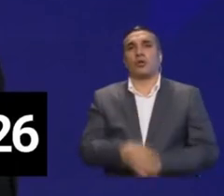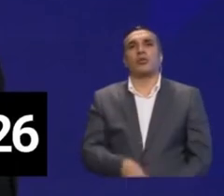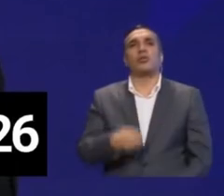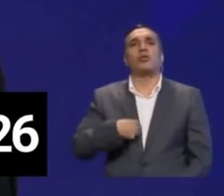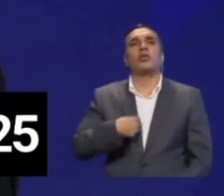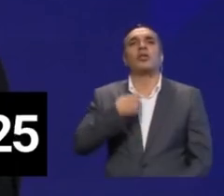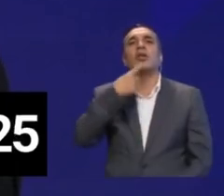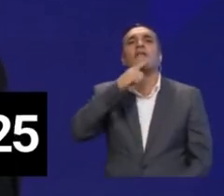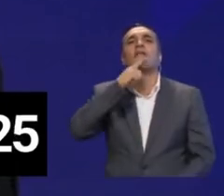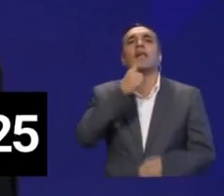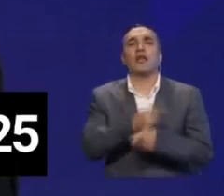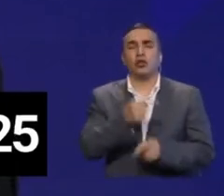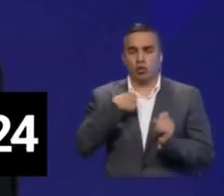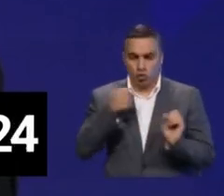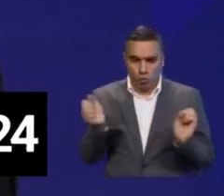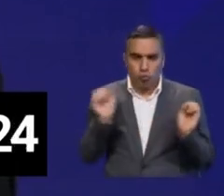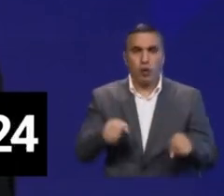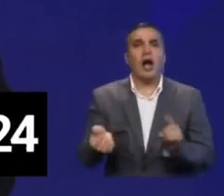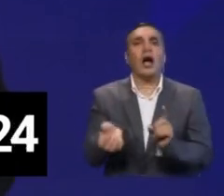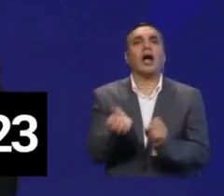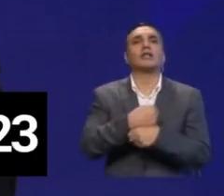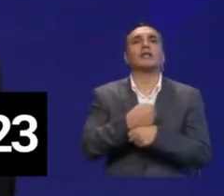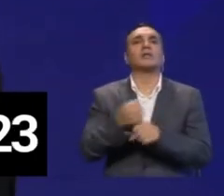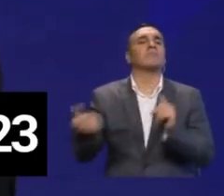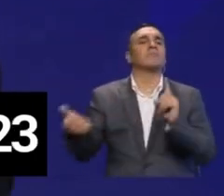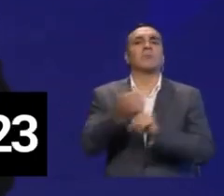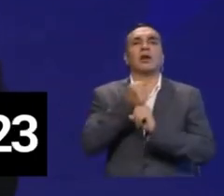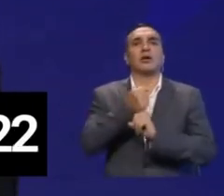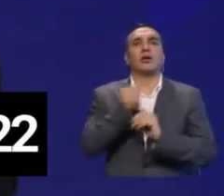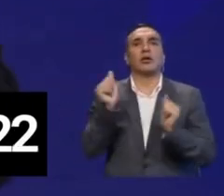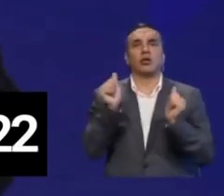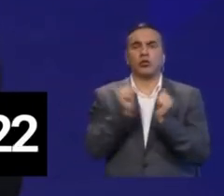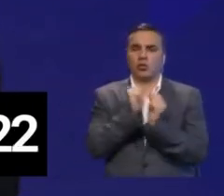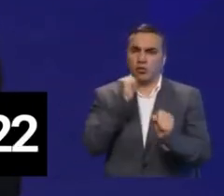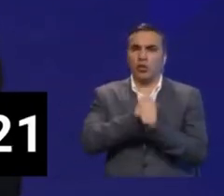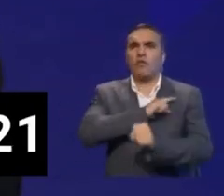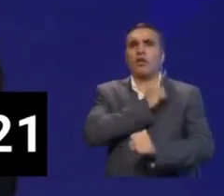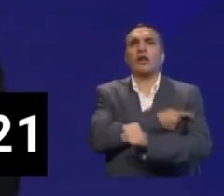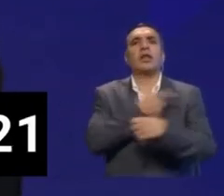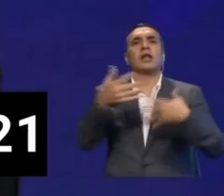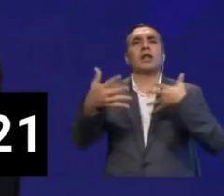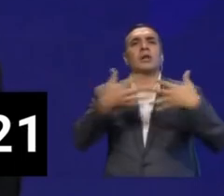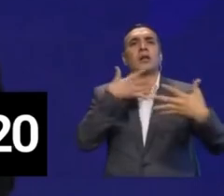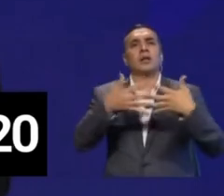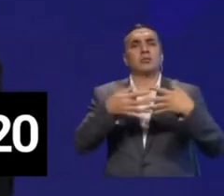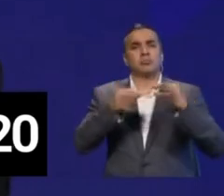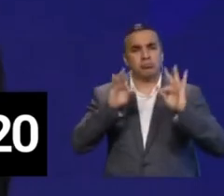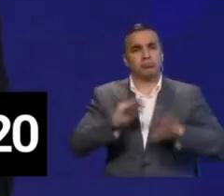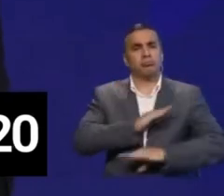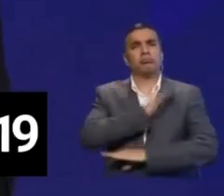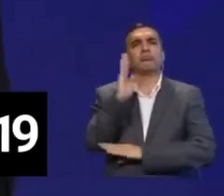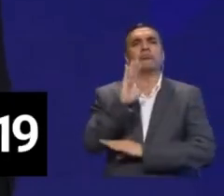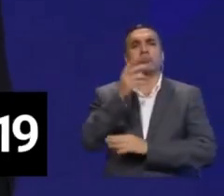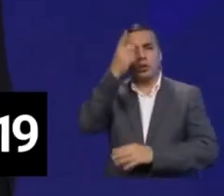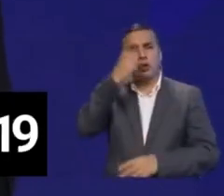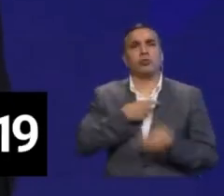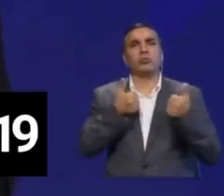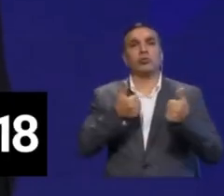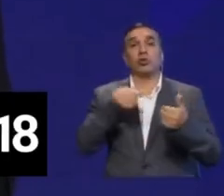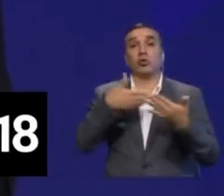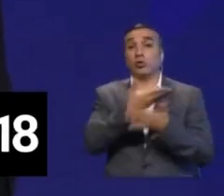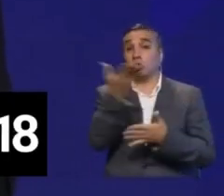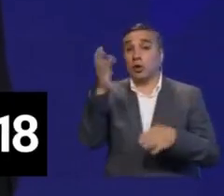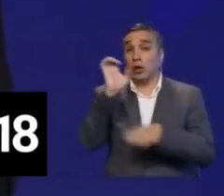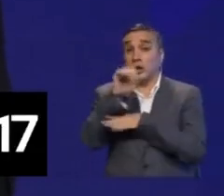la verdad y lo haré. Lo haré con profunda devoción, honestidad, transparencia y decisión.